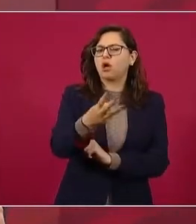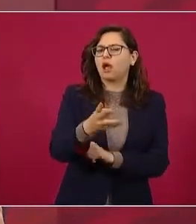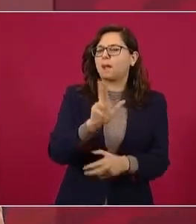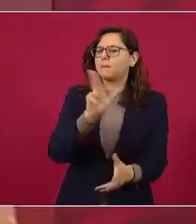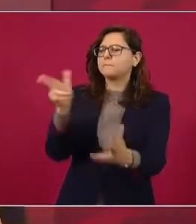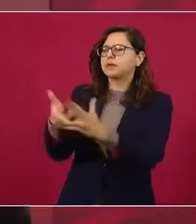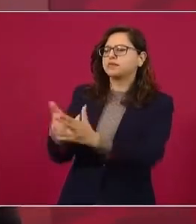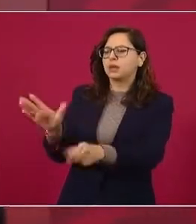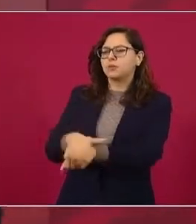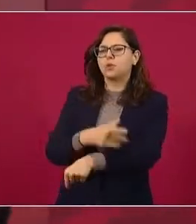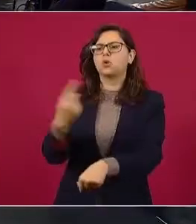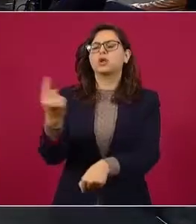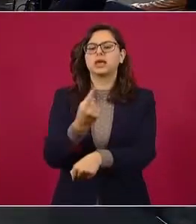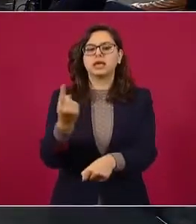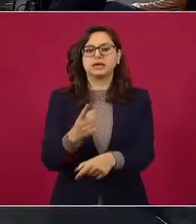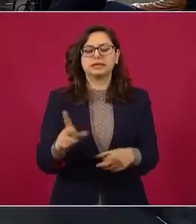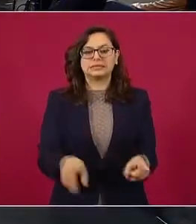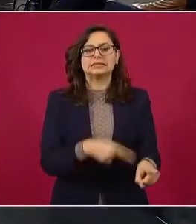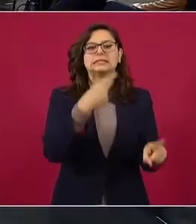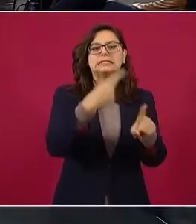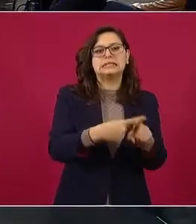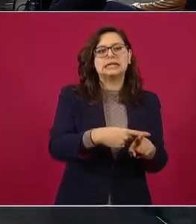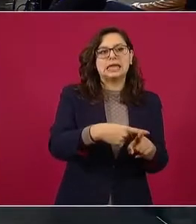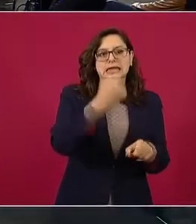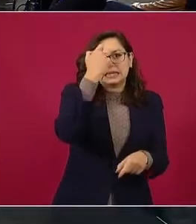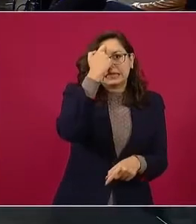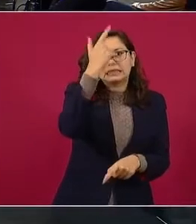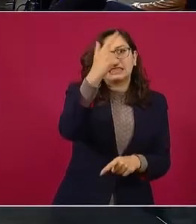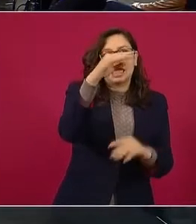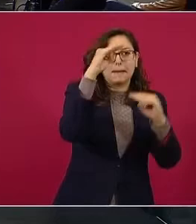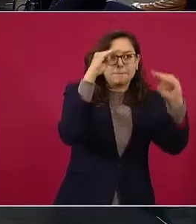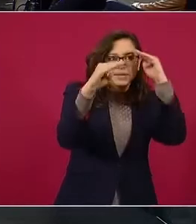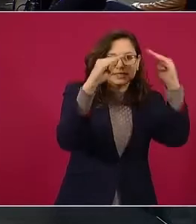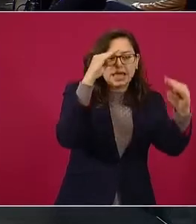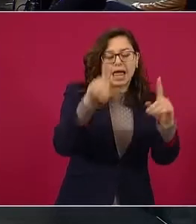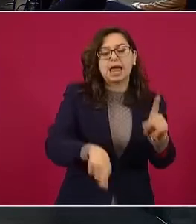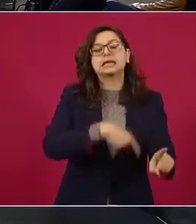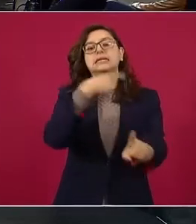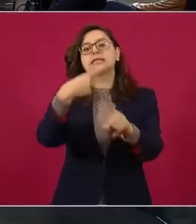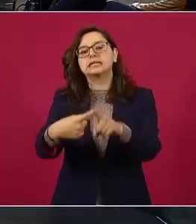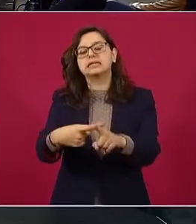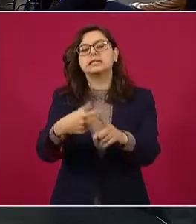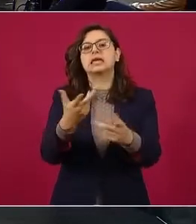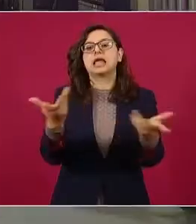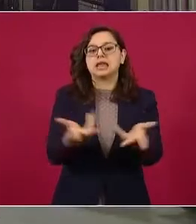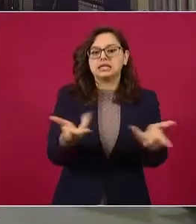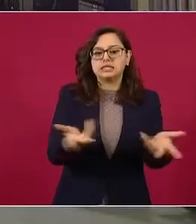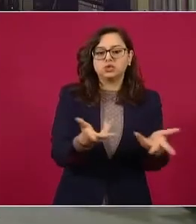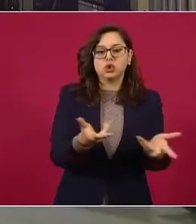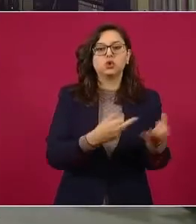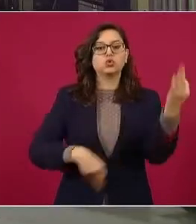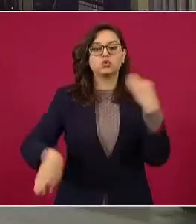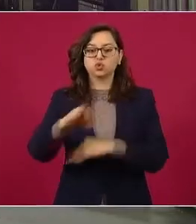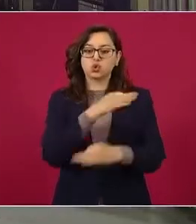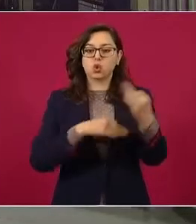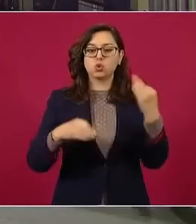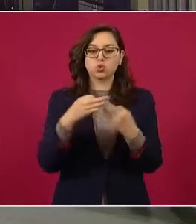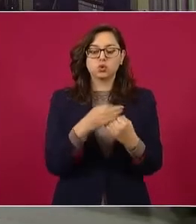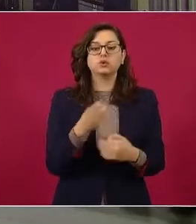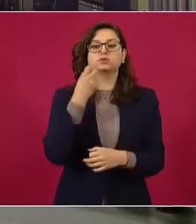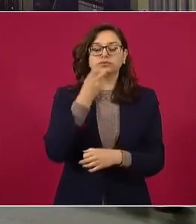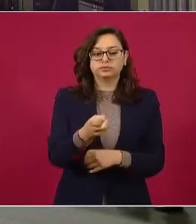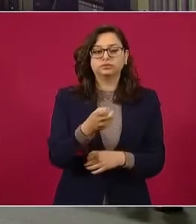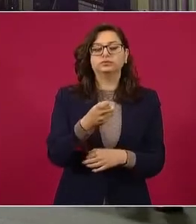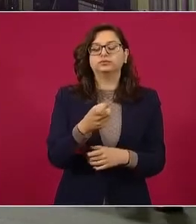autores materiales, autores intelectuales, todo lo que tiene que ver con esta investigación, pero así lo estamos haciendo